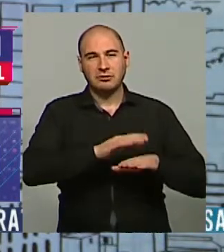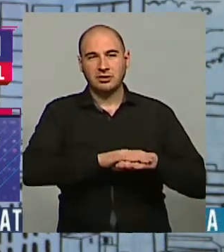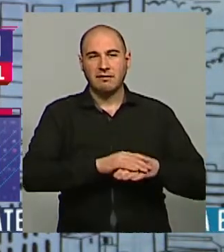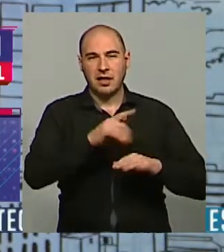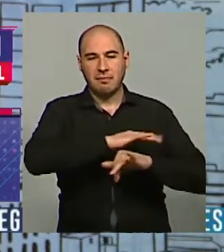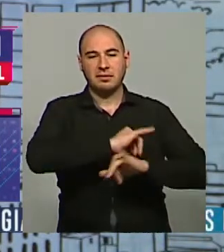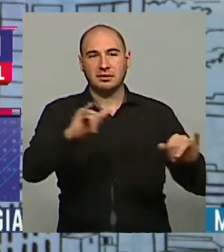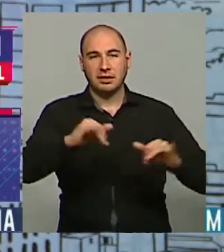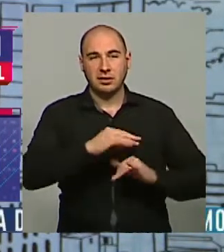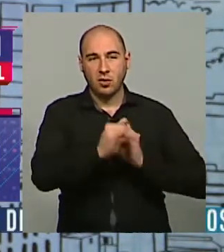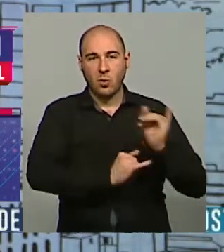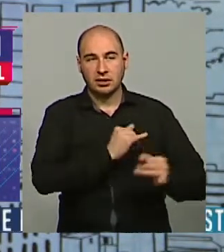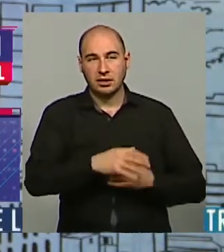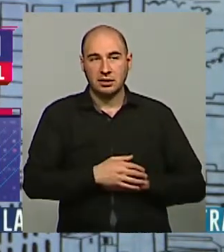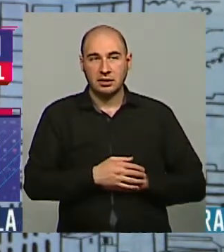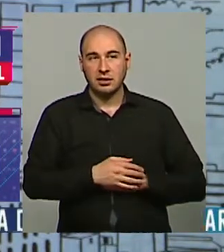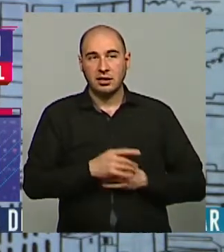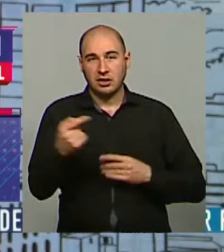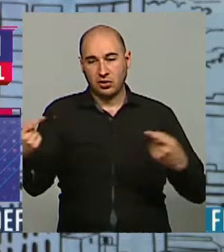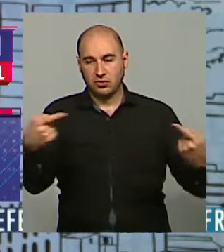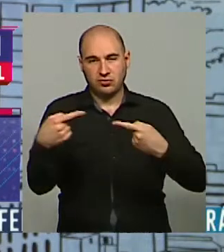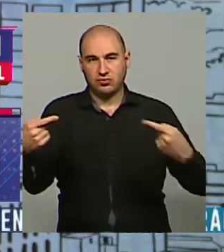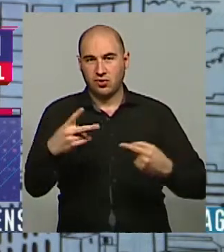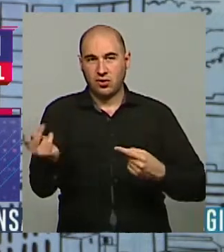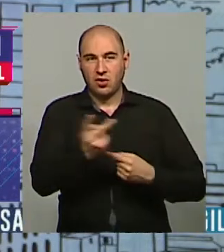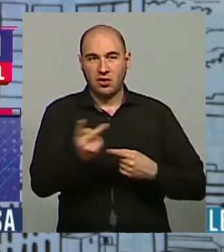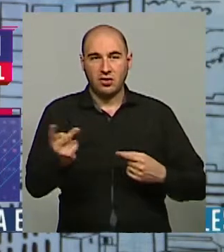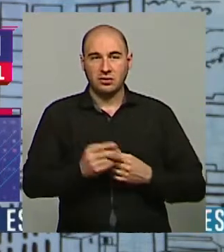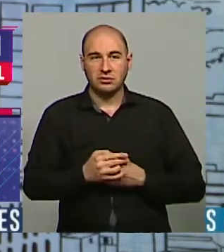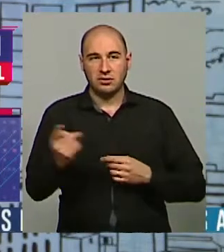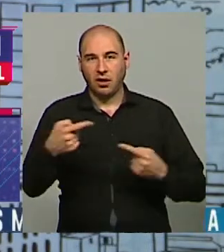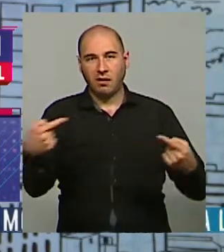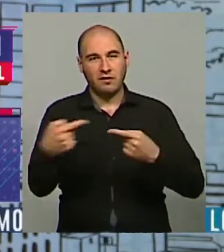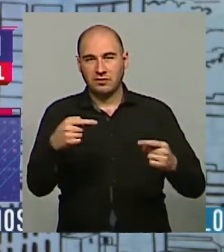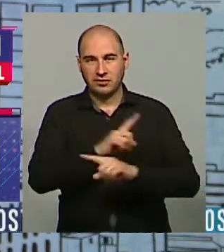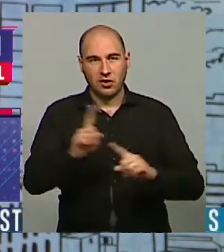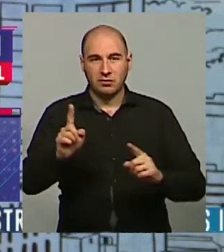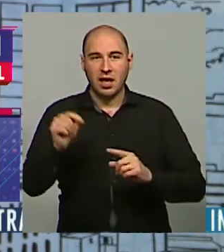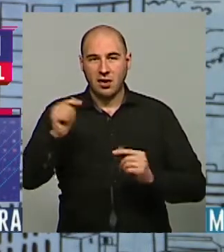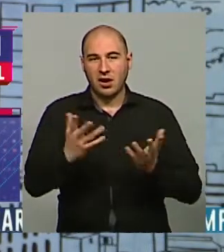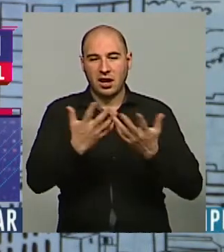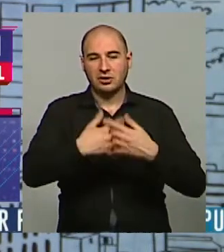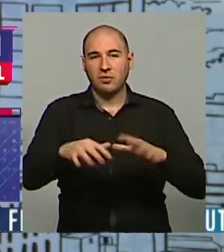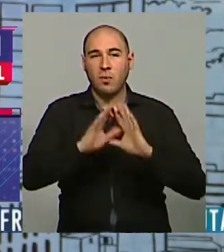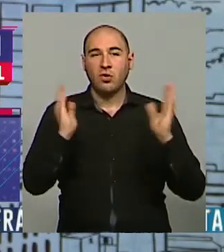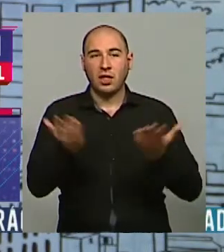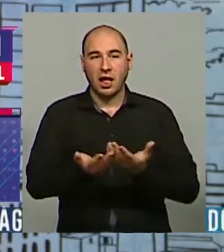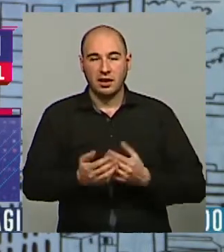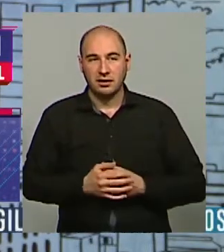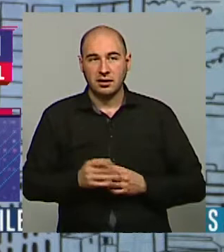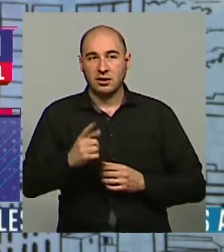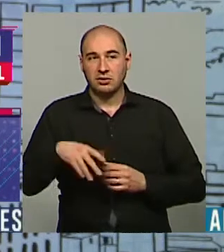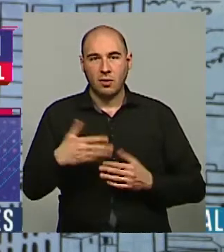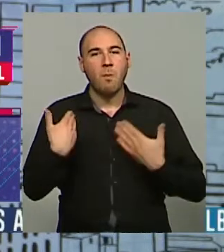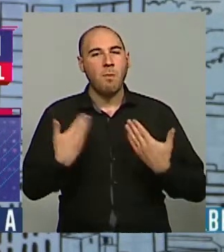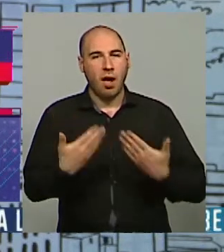un mensaje, de decir, bueno, ya no va a ser entre nosotros dos el conflicto, vamos a involucrar a todo el mundo y tenemos capacidad